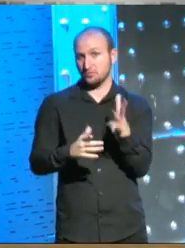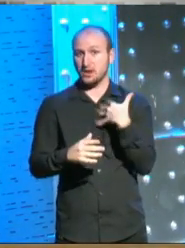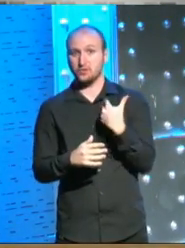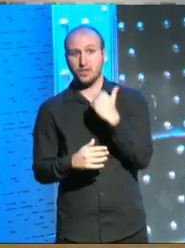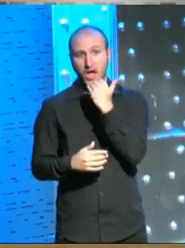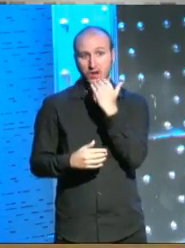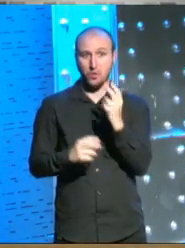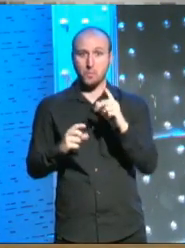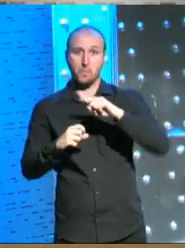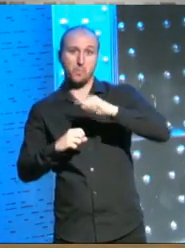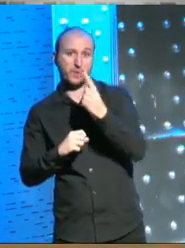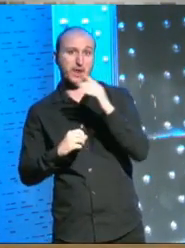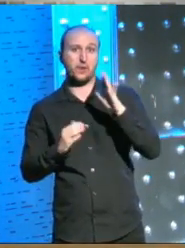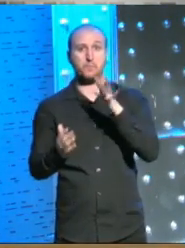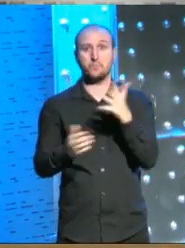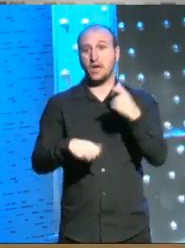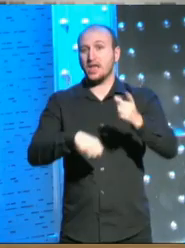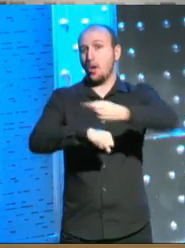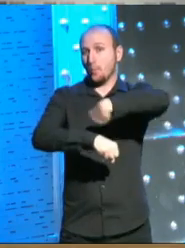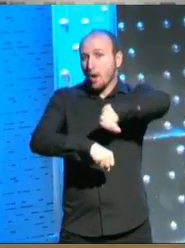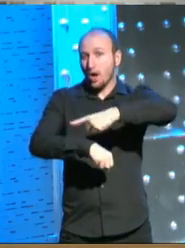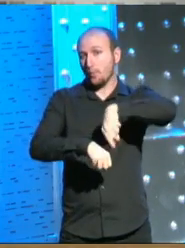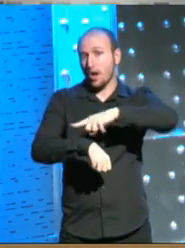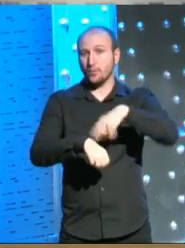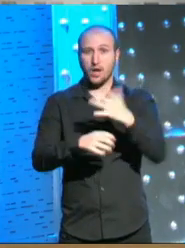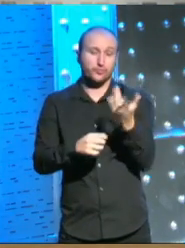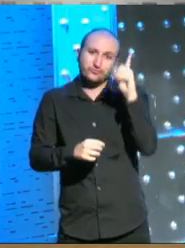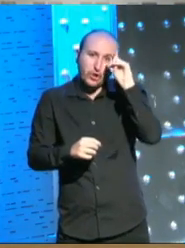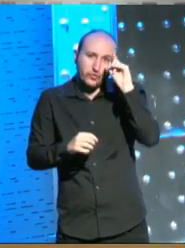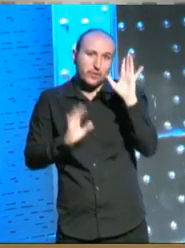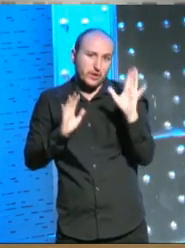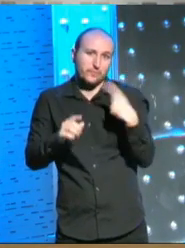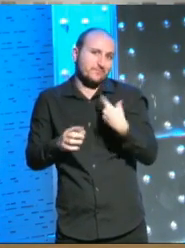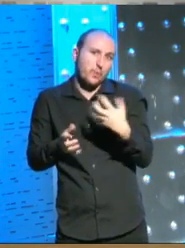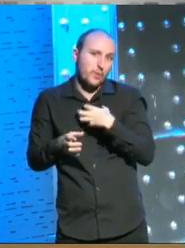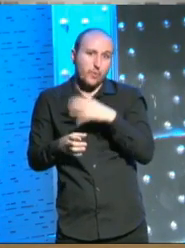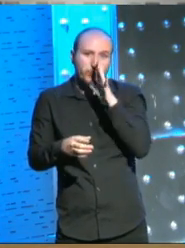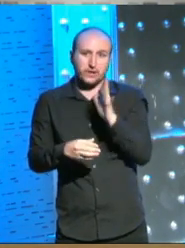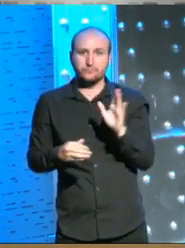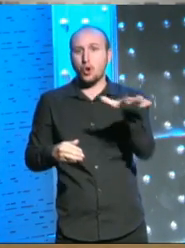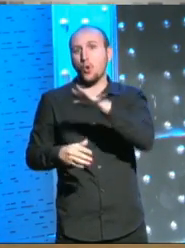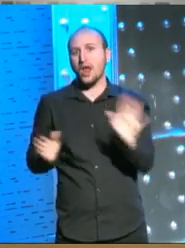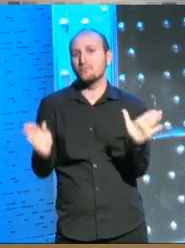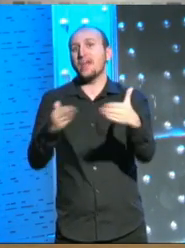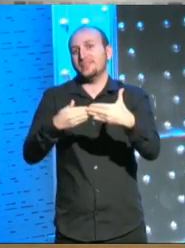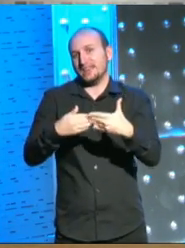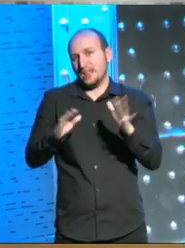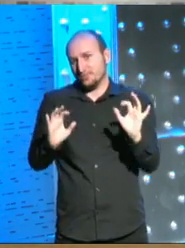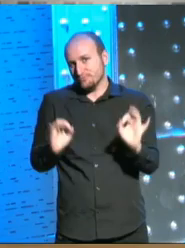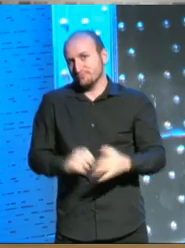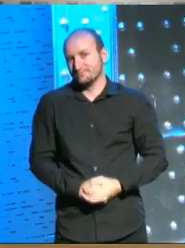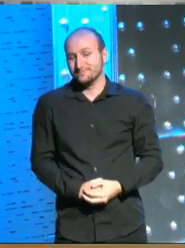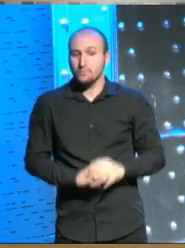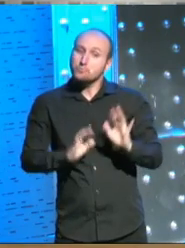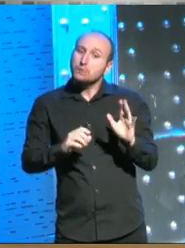planos estaríamos durante muchas horas aquí y no conviene estar muchas horas en lugares cerrados, ¿no? Bien.